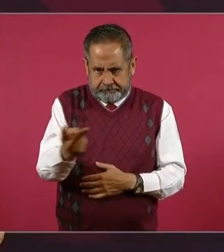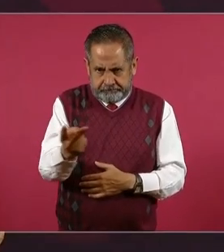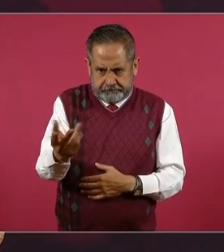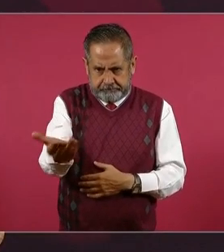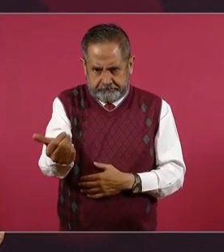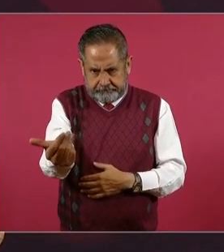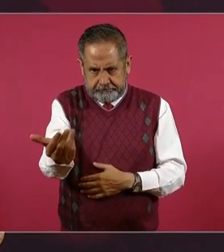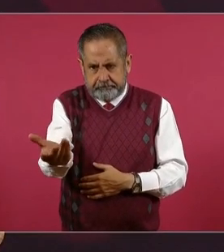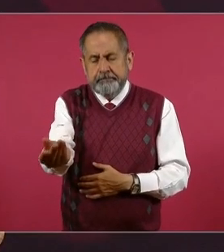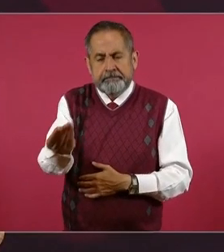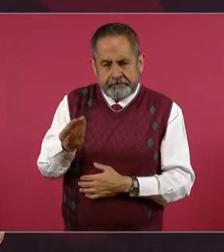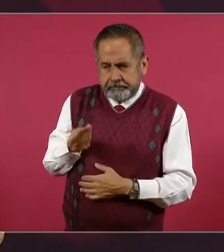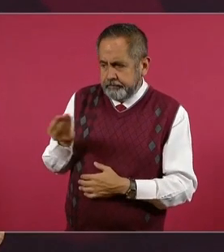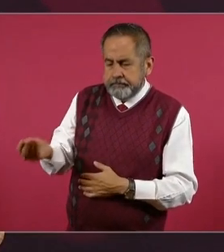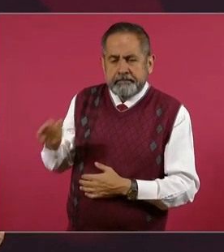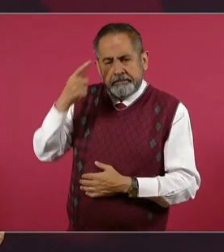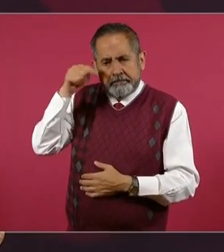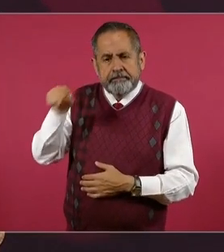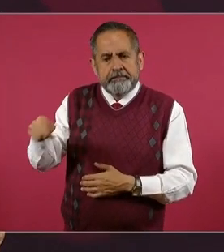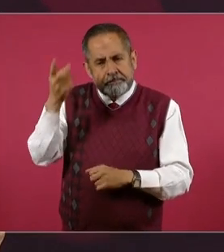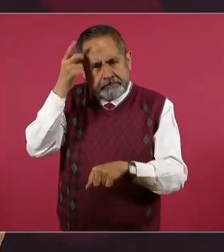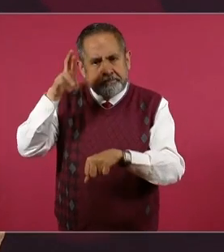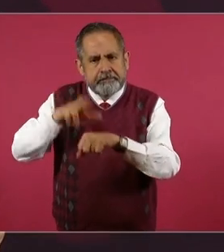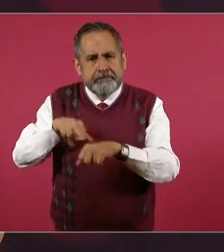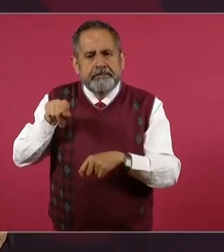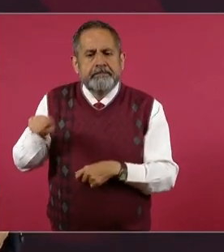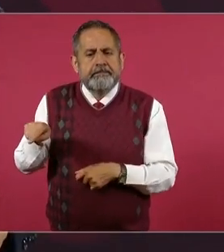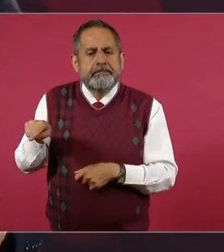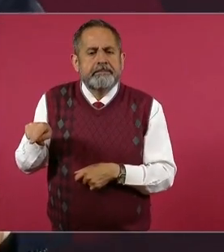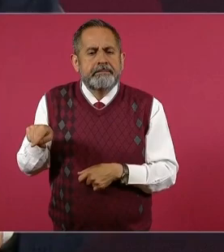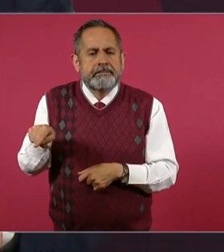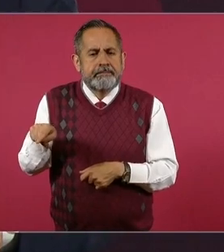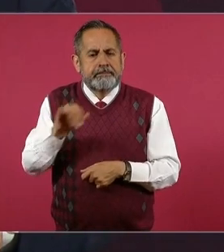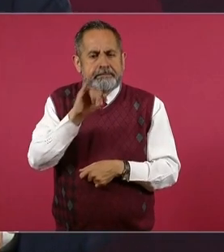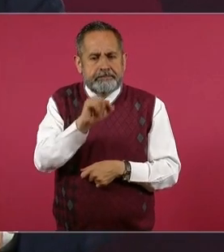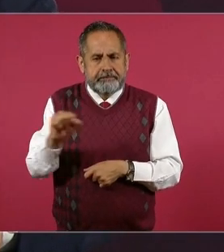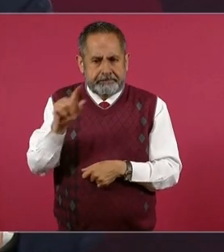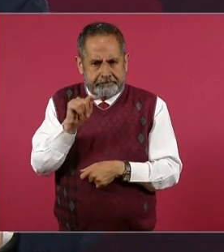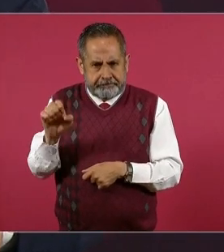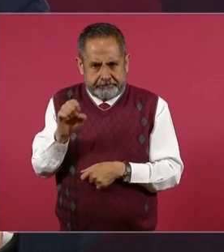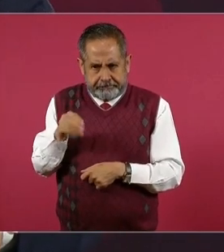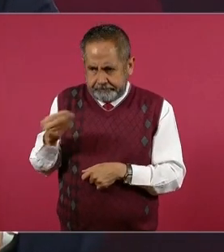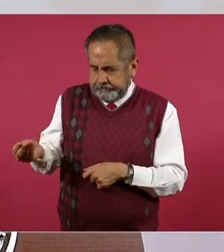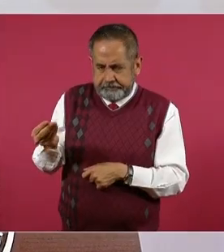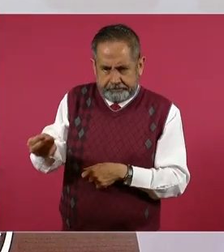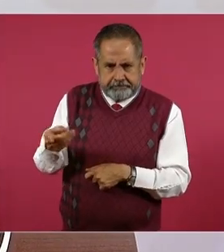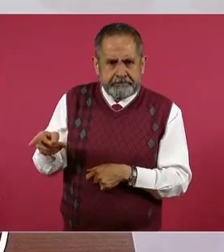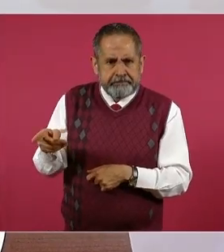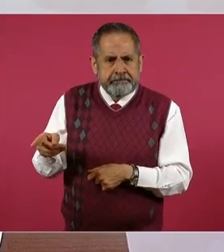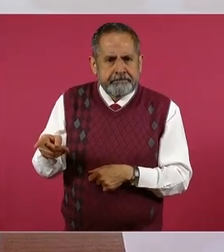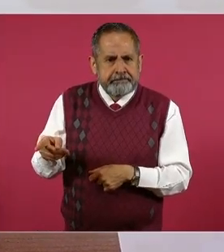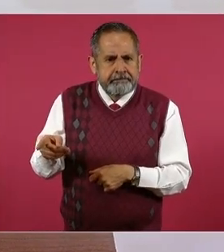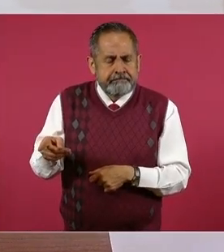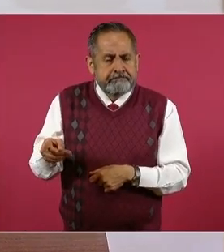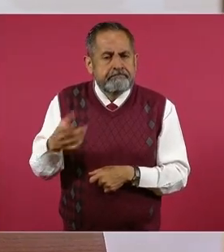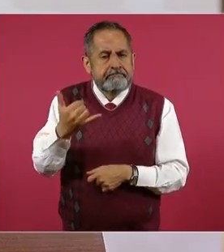casos a la directora del ISSSTE y al